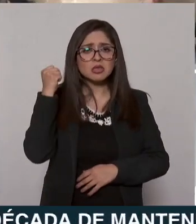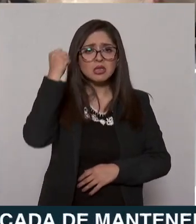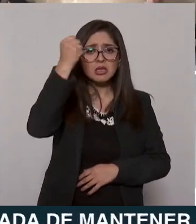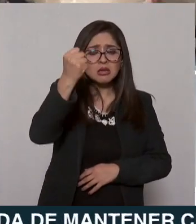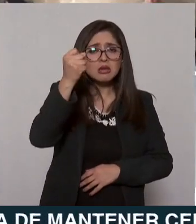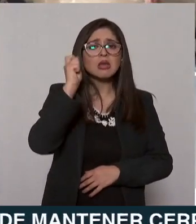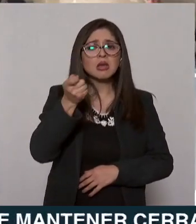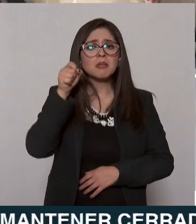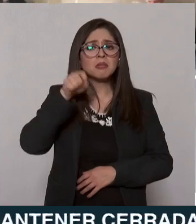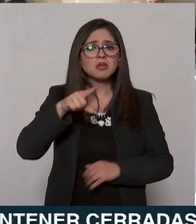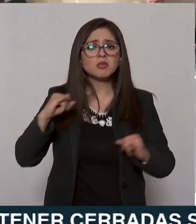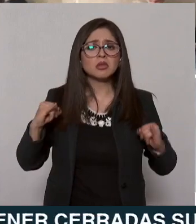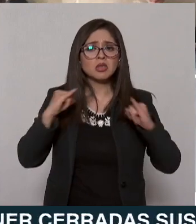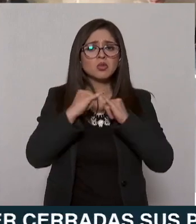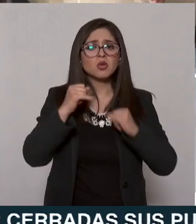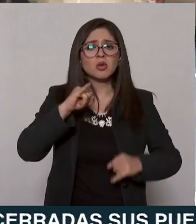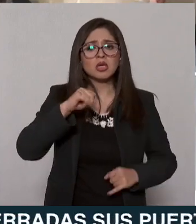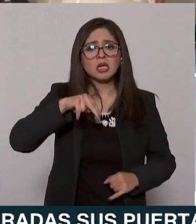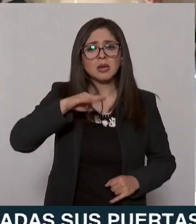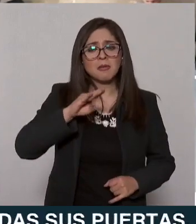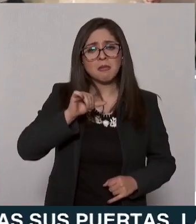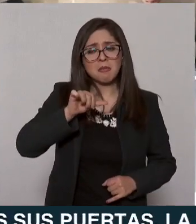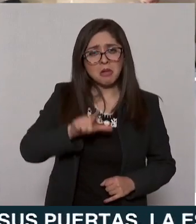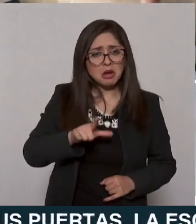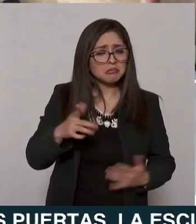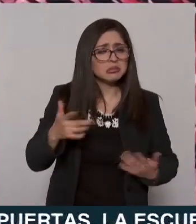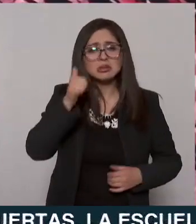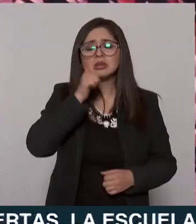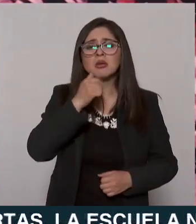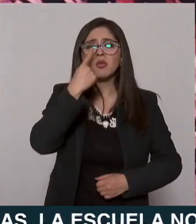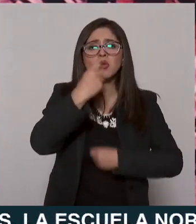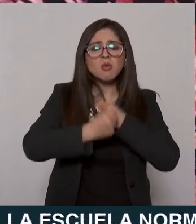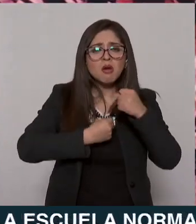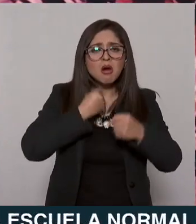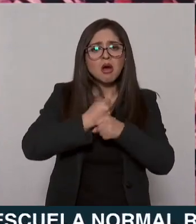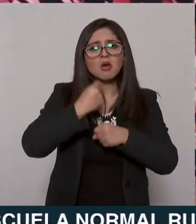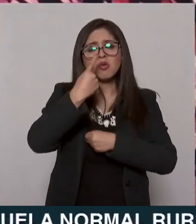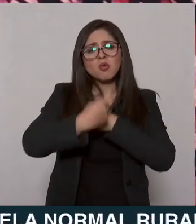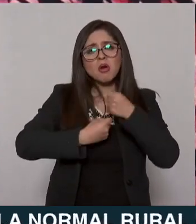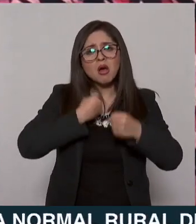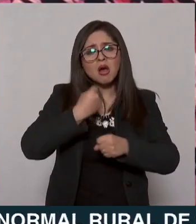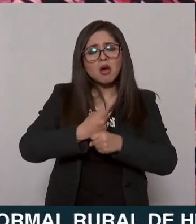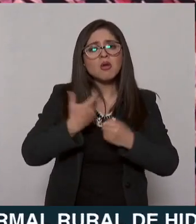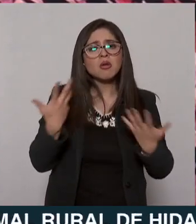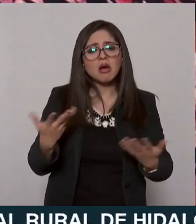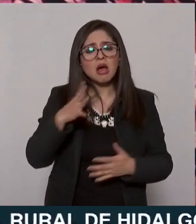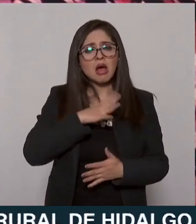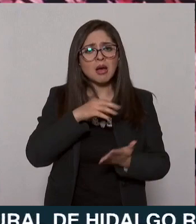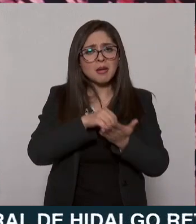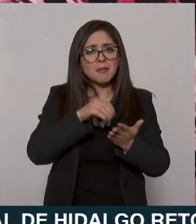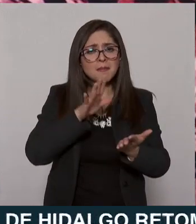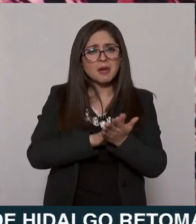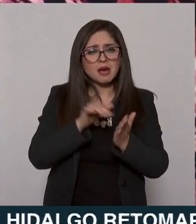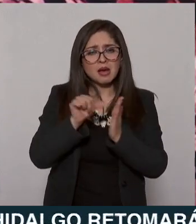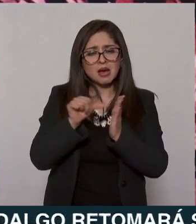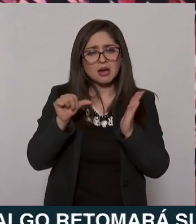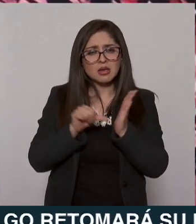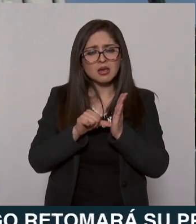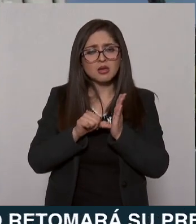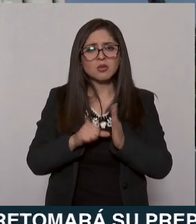del instituto, como todos los años hay un déficit histórico en el capítulo 1000, que es de servicios